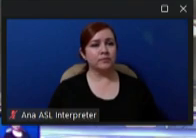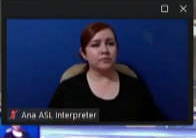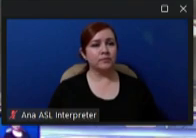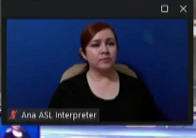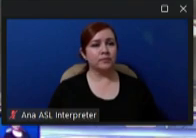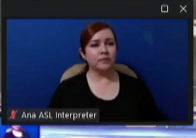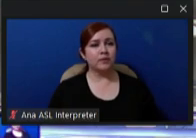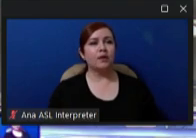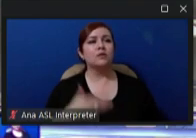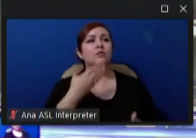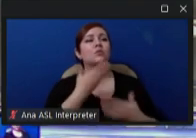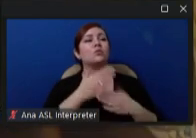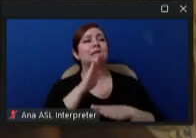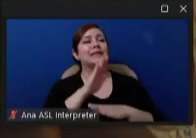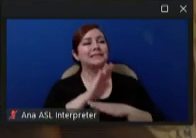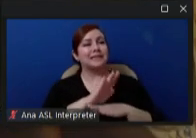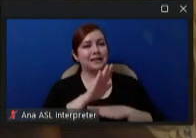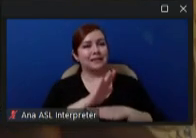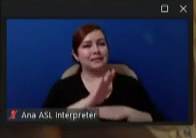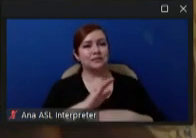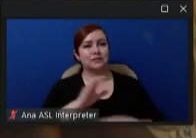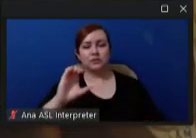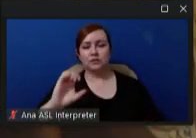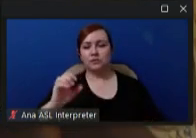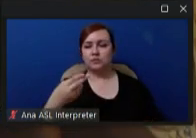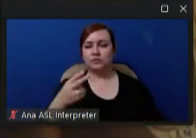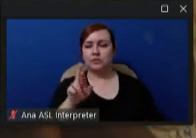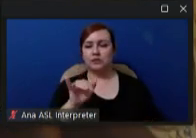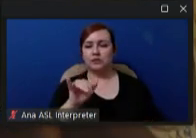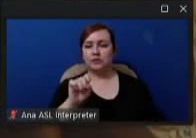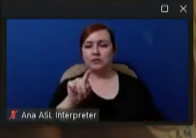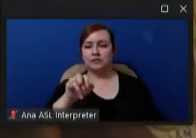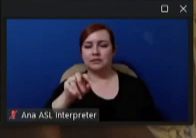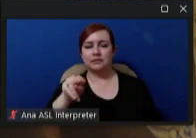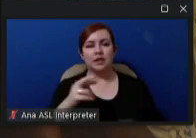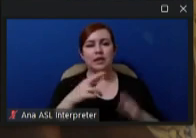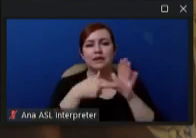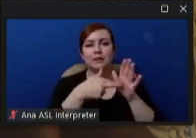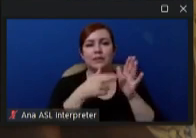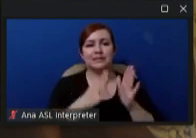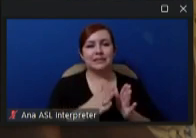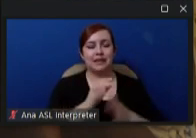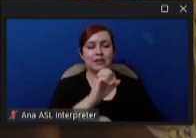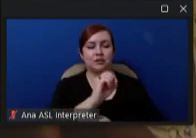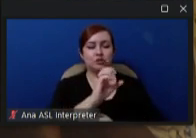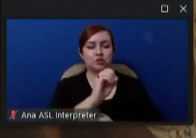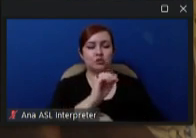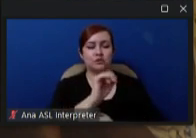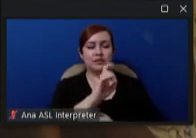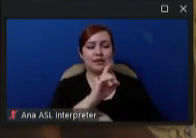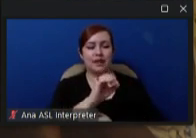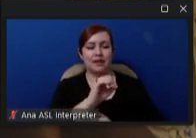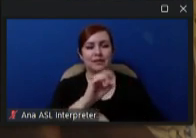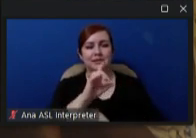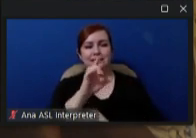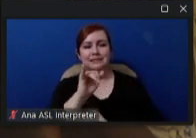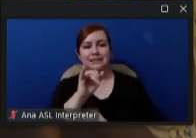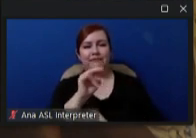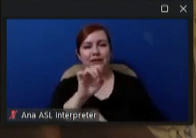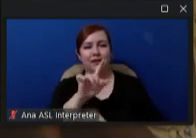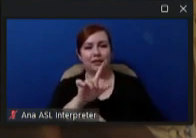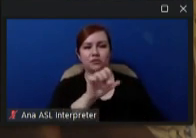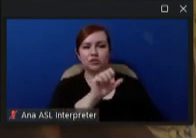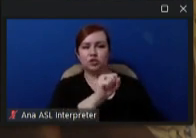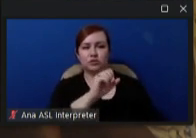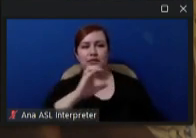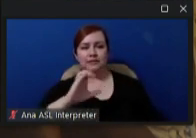Buenas tardes, soy Cristian Murillo, defensor de derechos humanos y representante de sociedad civil. A lo largo de la historia, las niñas y